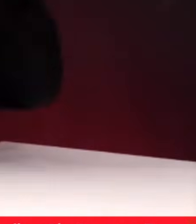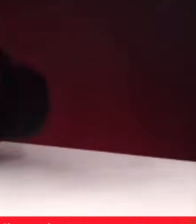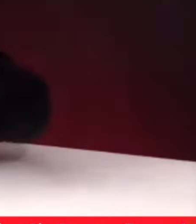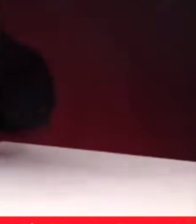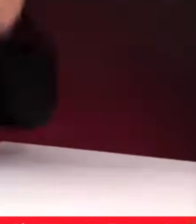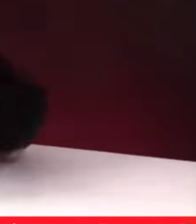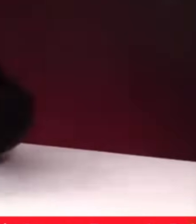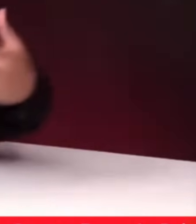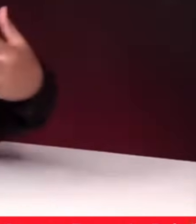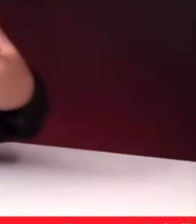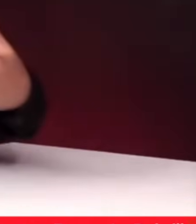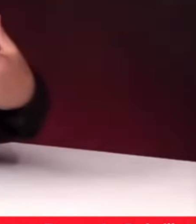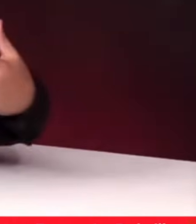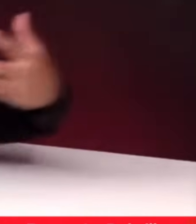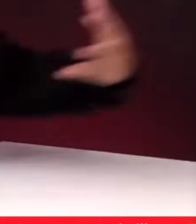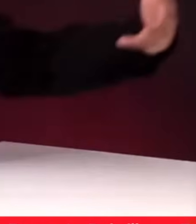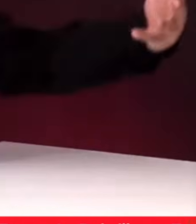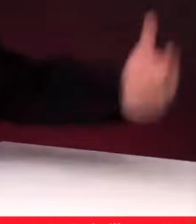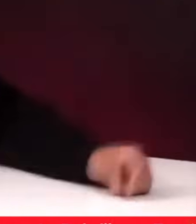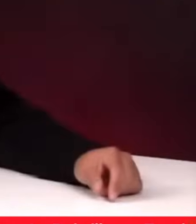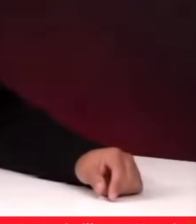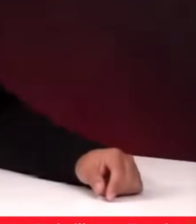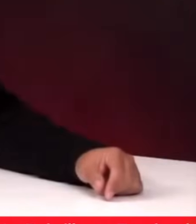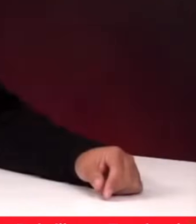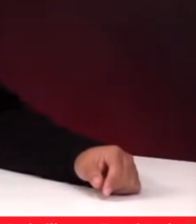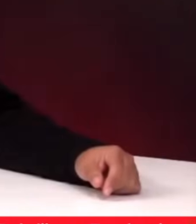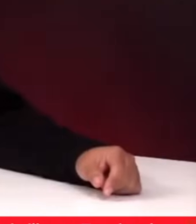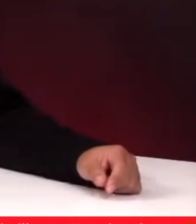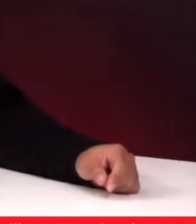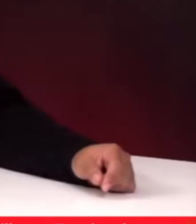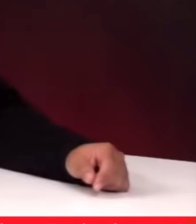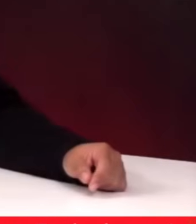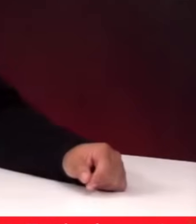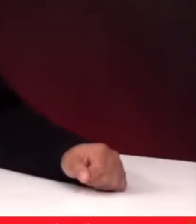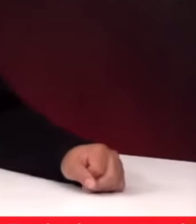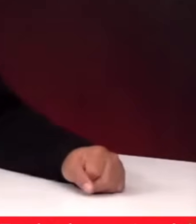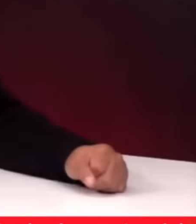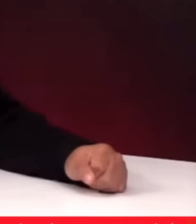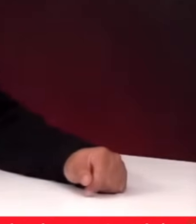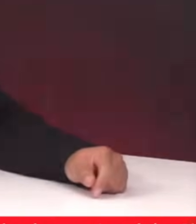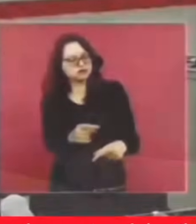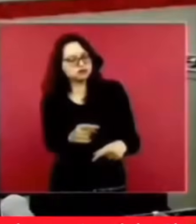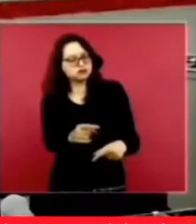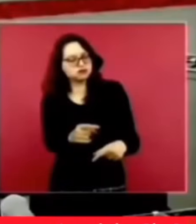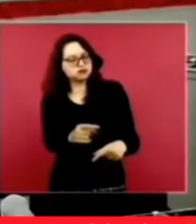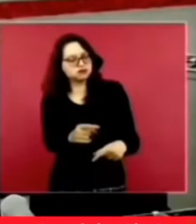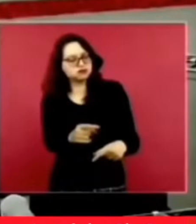información que yo publiqué. Eso hasta grande te hace, carajo. Ven y escuchen.